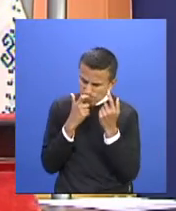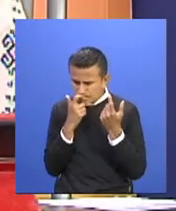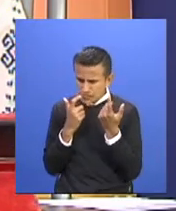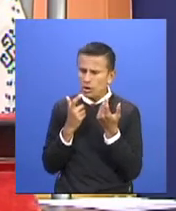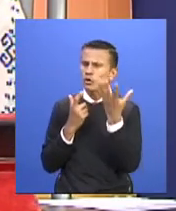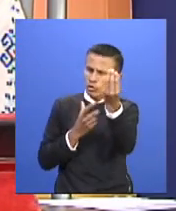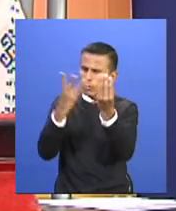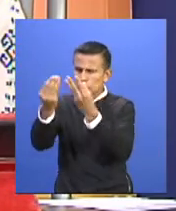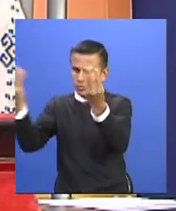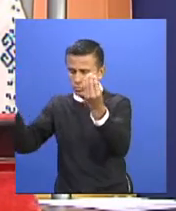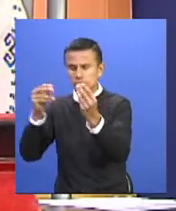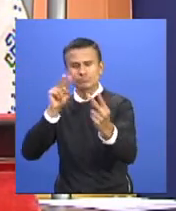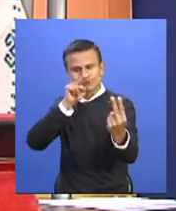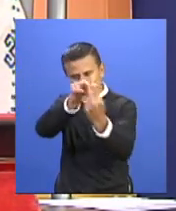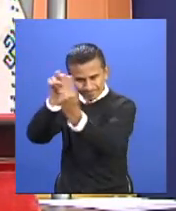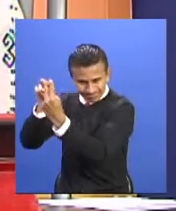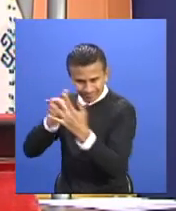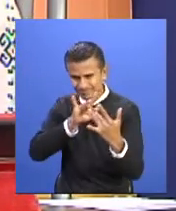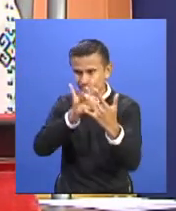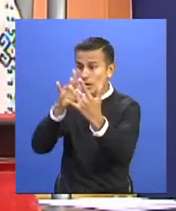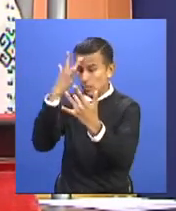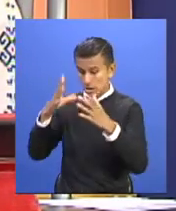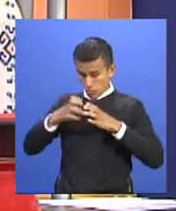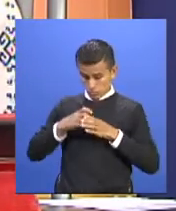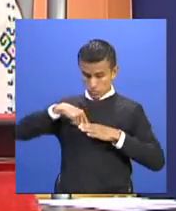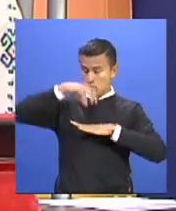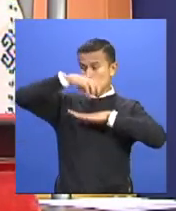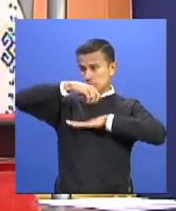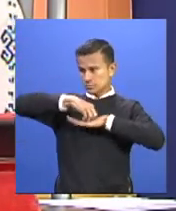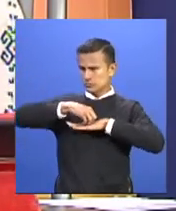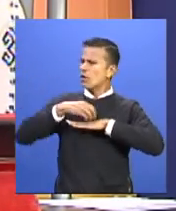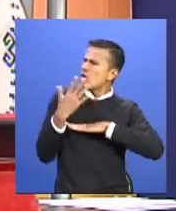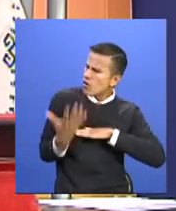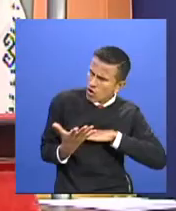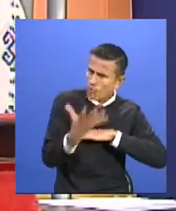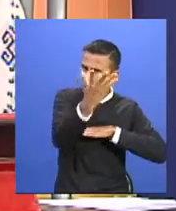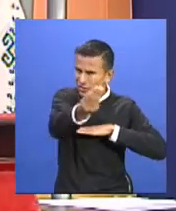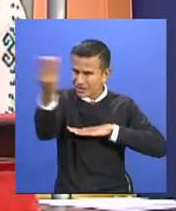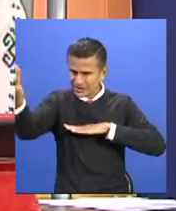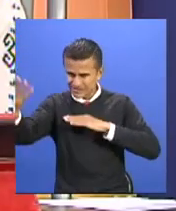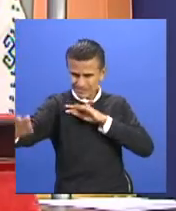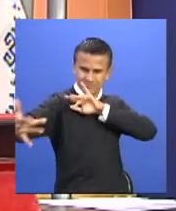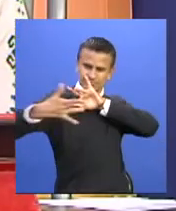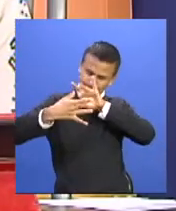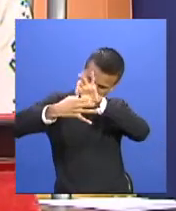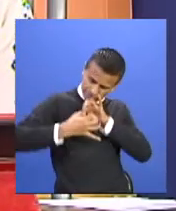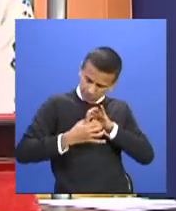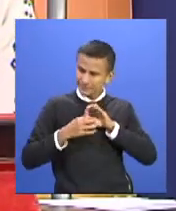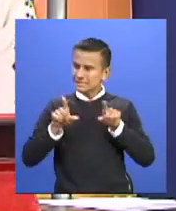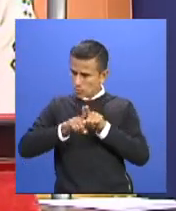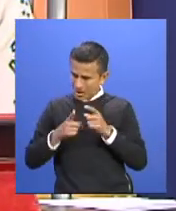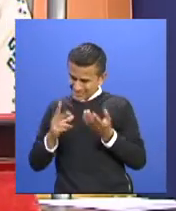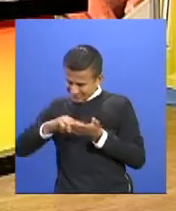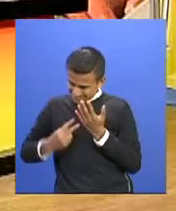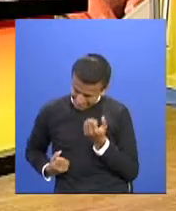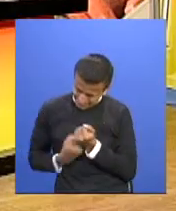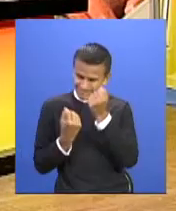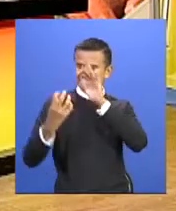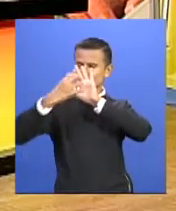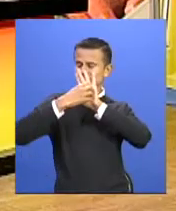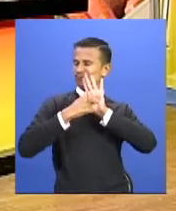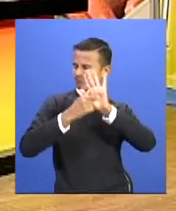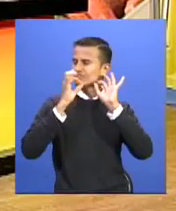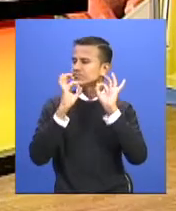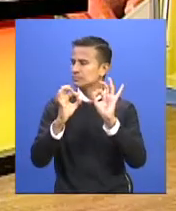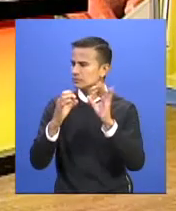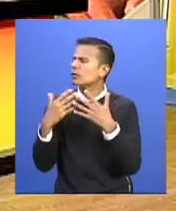acerca de los diferentes grupos de interés que tienen relación con una organización precisamente para poder aportarle valor a ese branding y a esa imagen